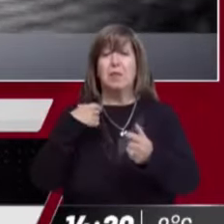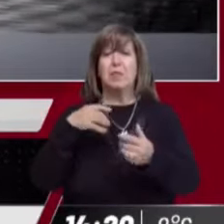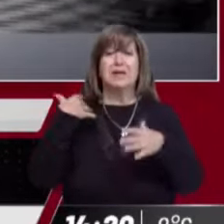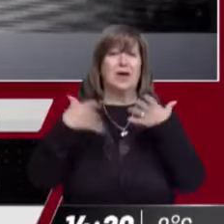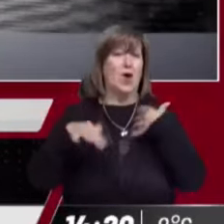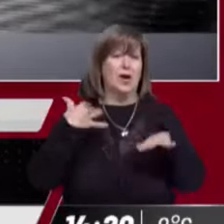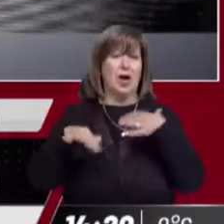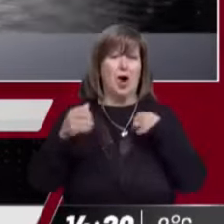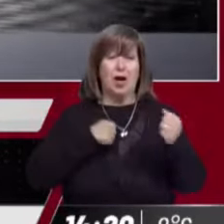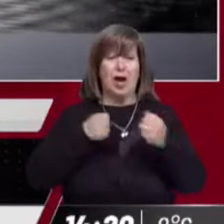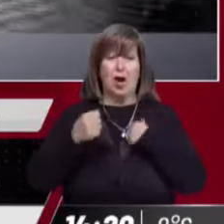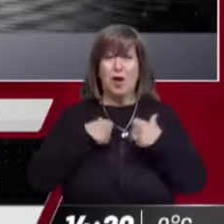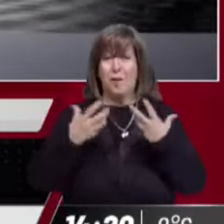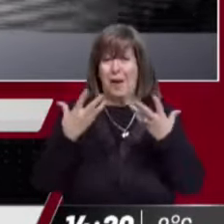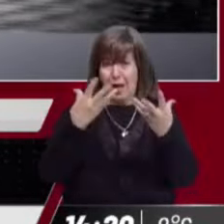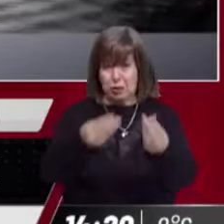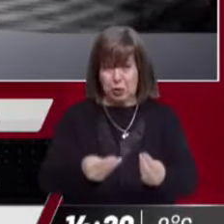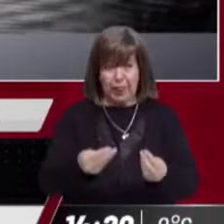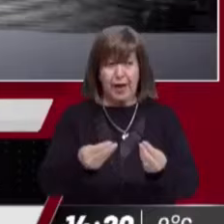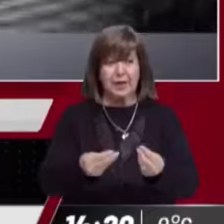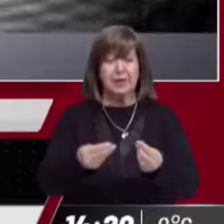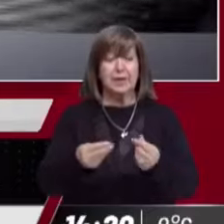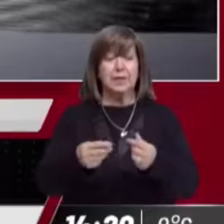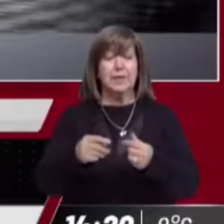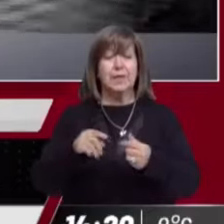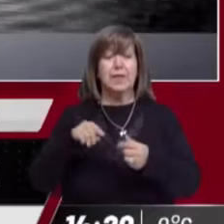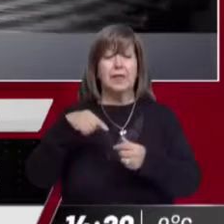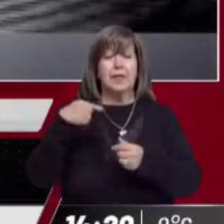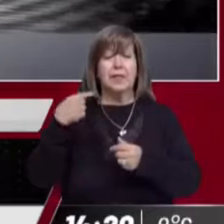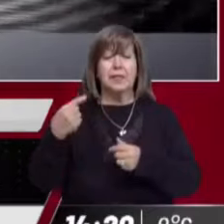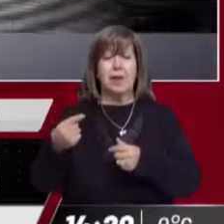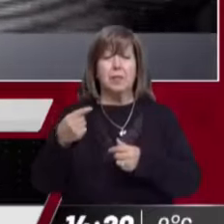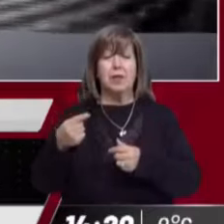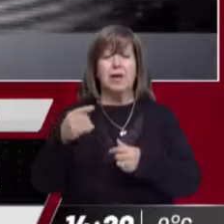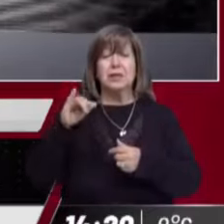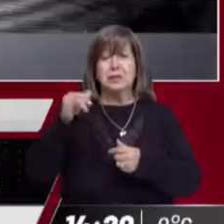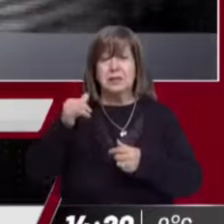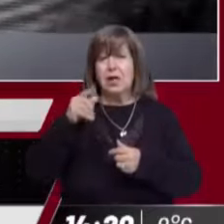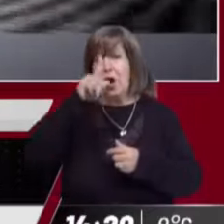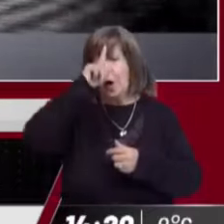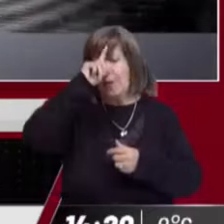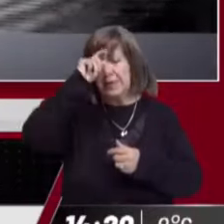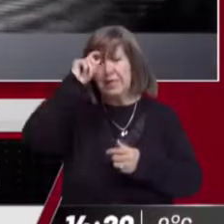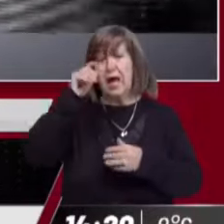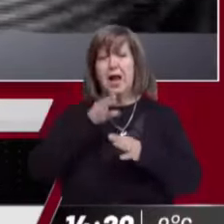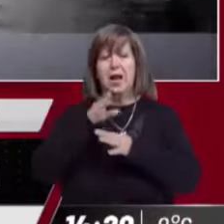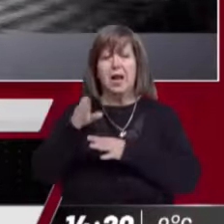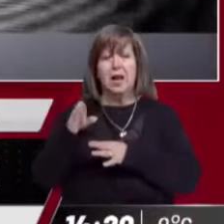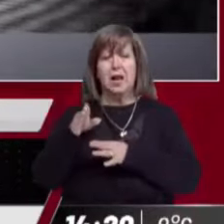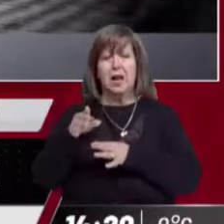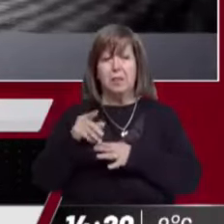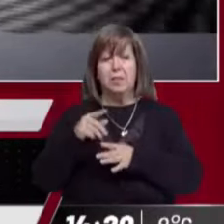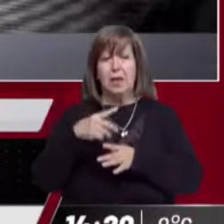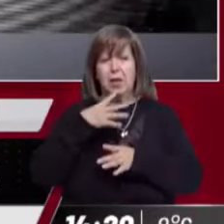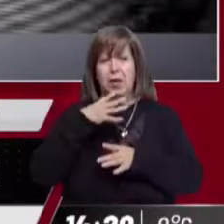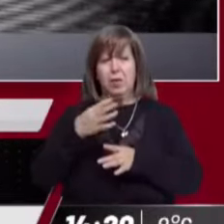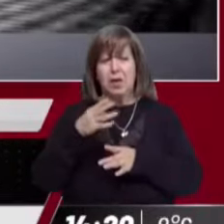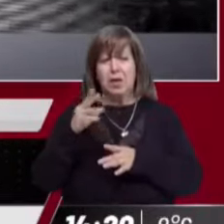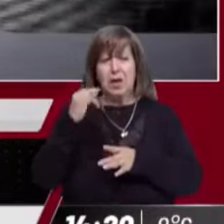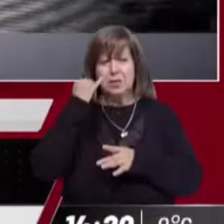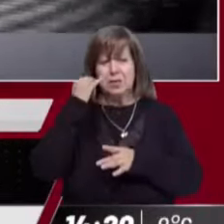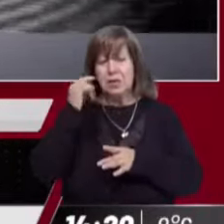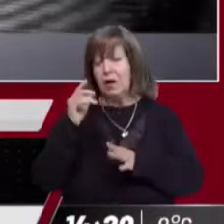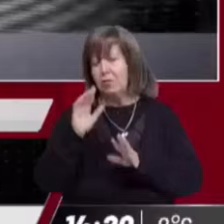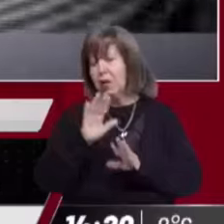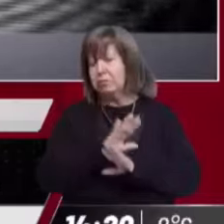pedir ayuda. Fue asistido, por supuesto, recibió asistencia en el hospital, pero por unos minutos quedó totalmente inconsciente.